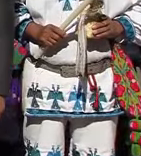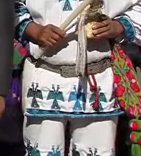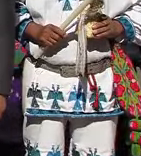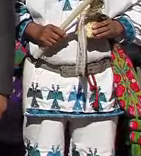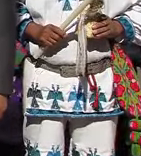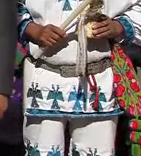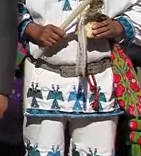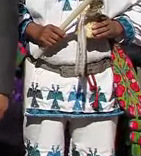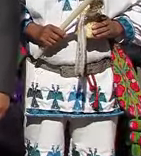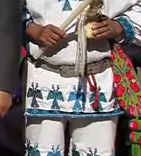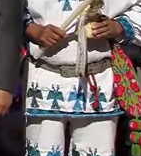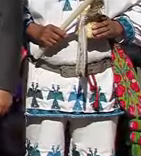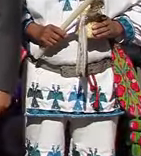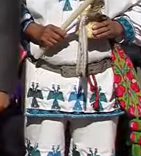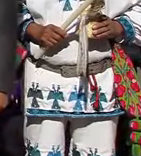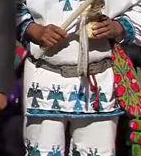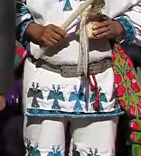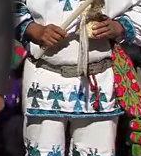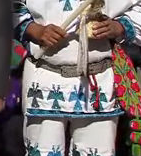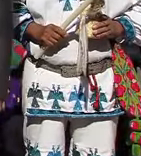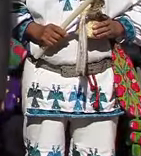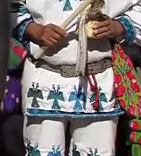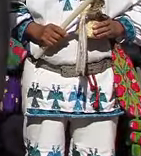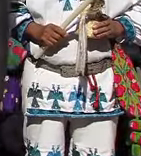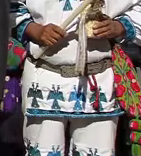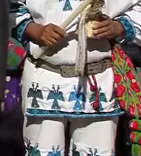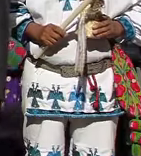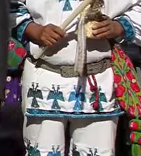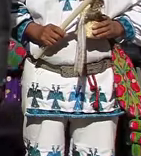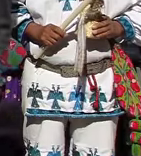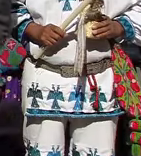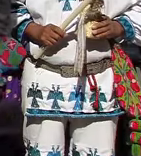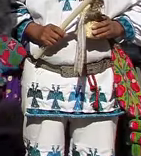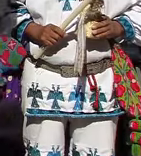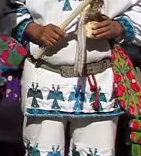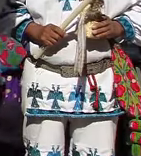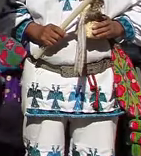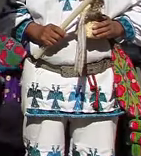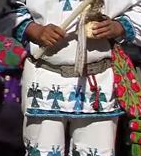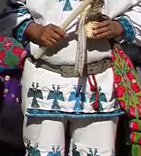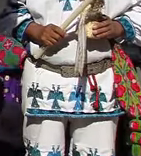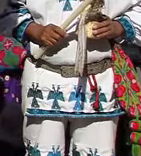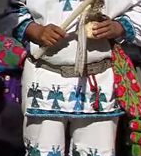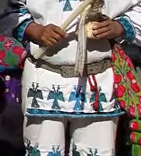cosa a la ligera o a la mañana que al rato se haga, no. Hemos esperado